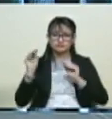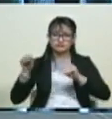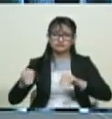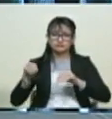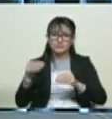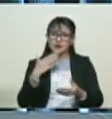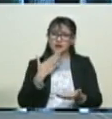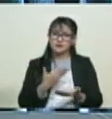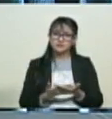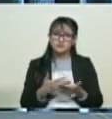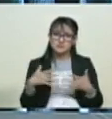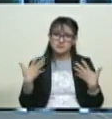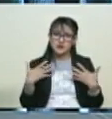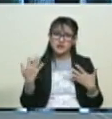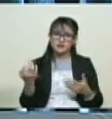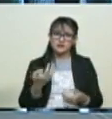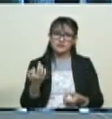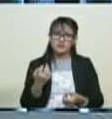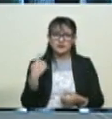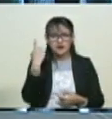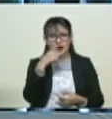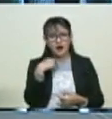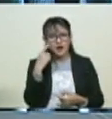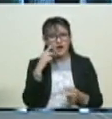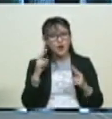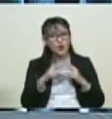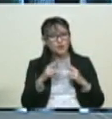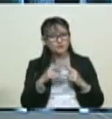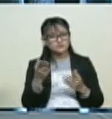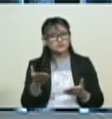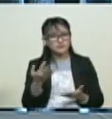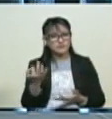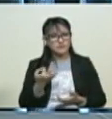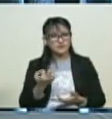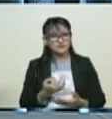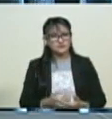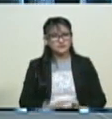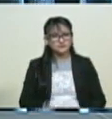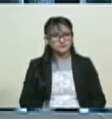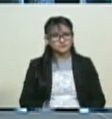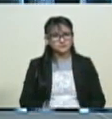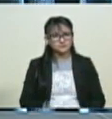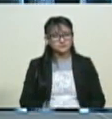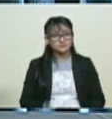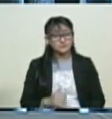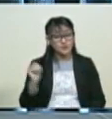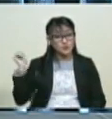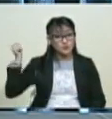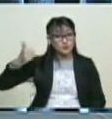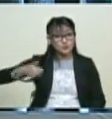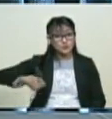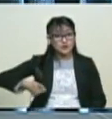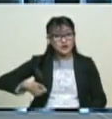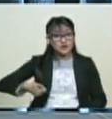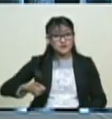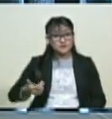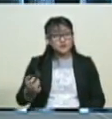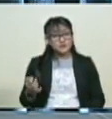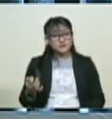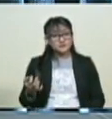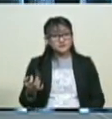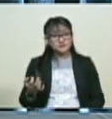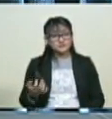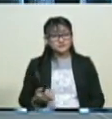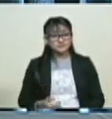me alegra mucho ver caras muy conocidas de tantos años ya el camino se va haciendo